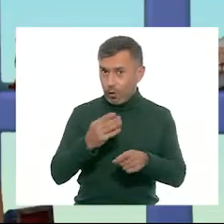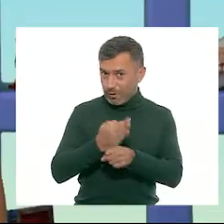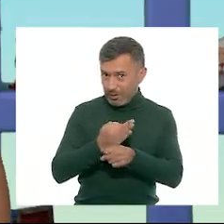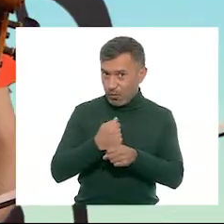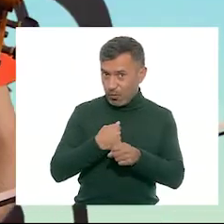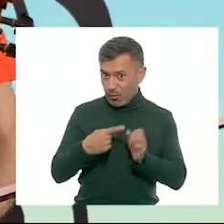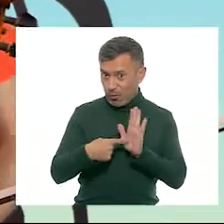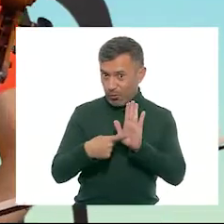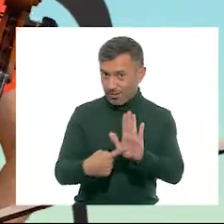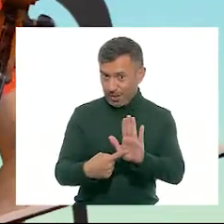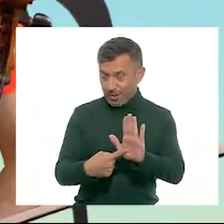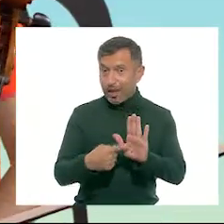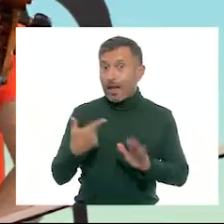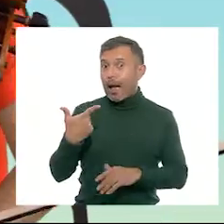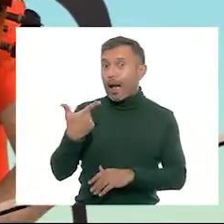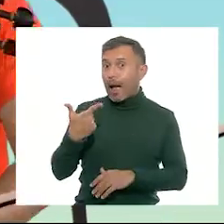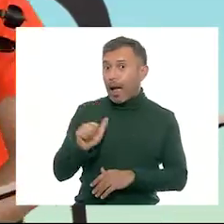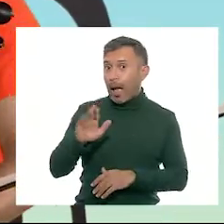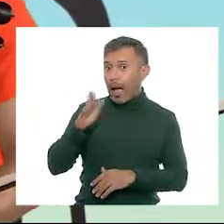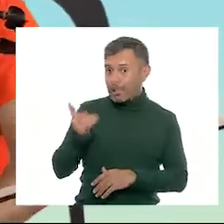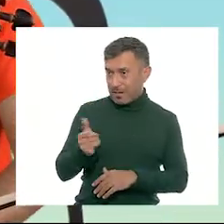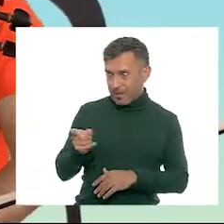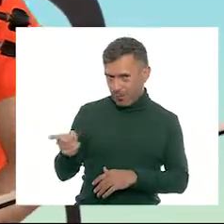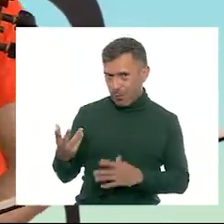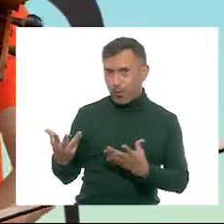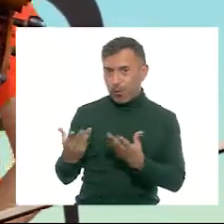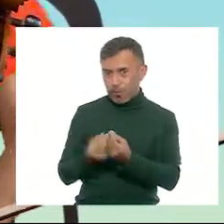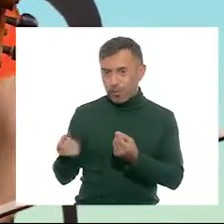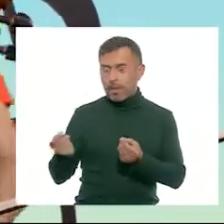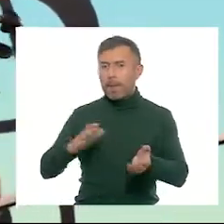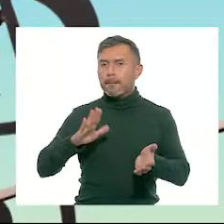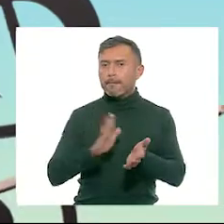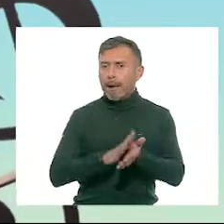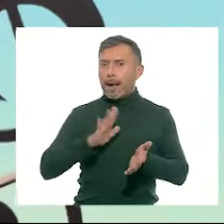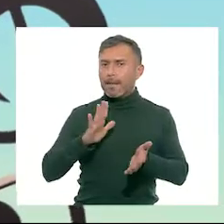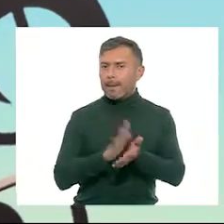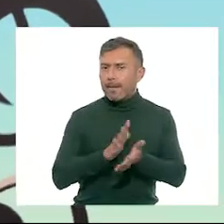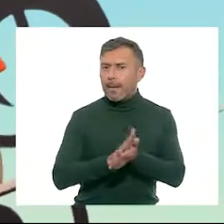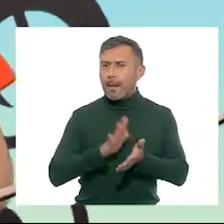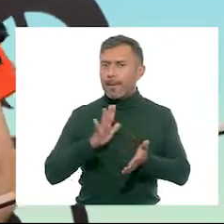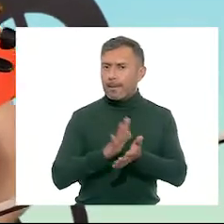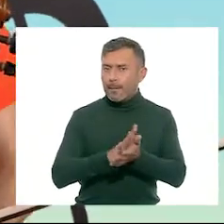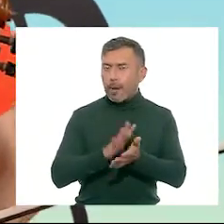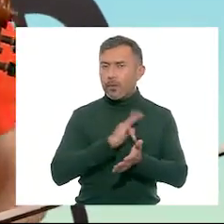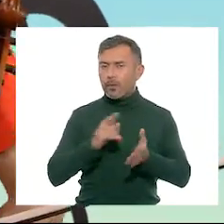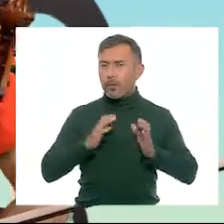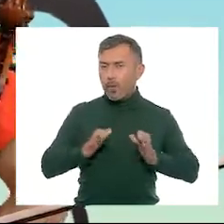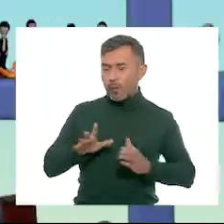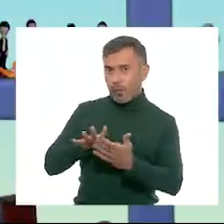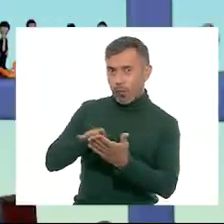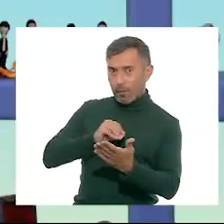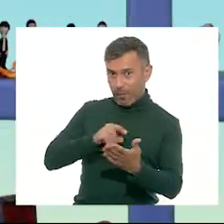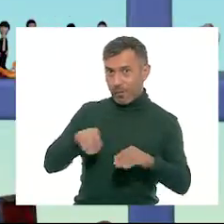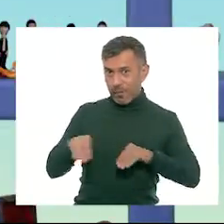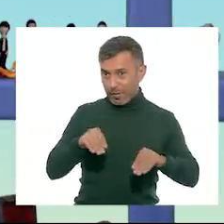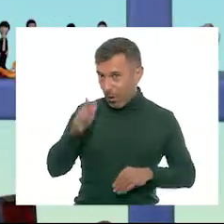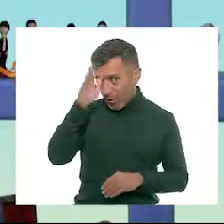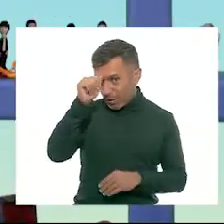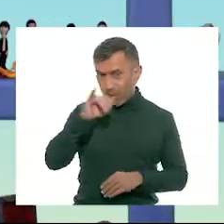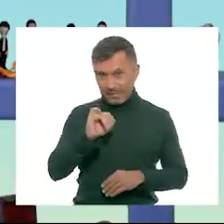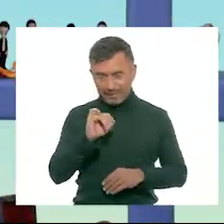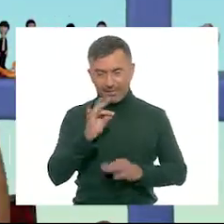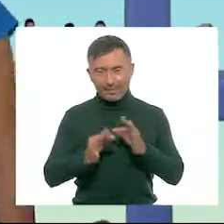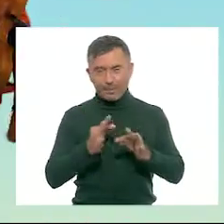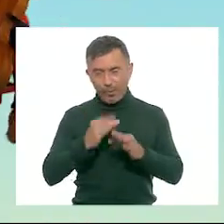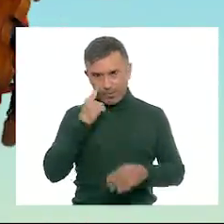con ustedes, va a llevar el pulso con palmas y van a mover un poquito el cuerpo. ¿Estás de acuerdo? Sí, estoy lista. Pues